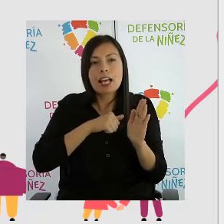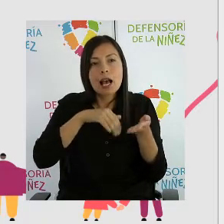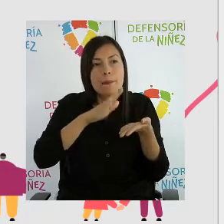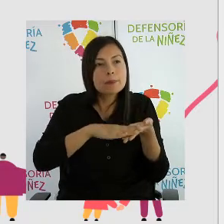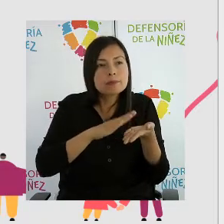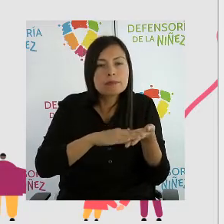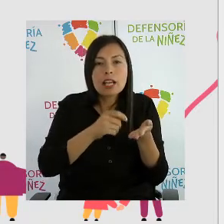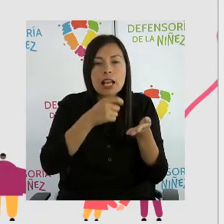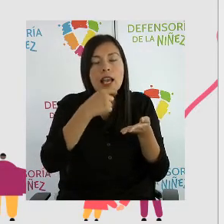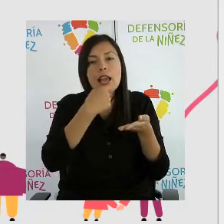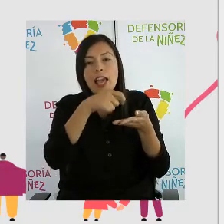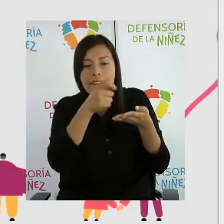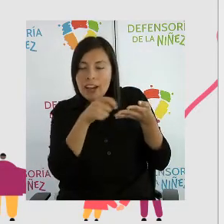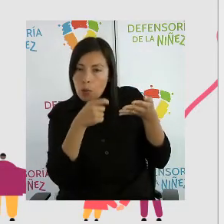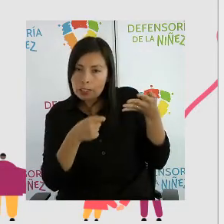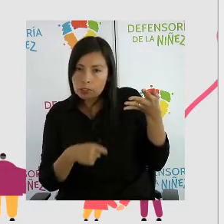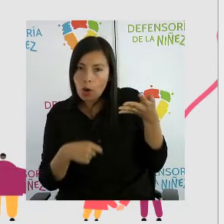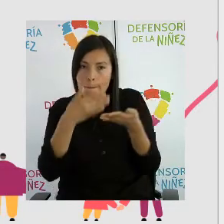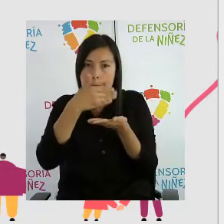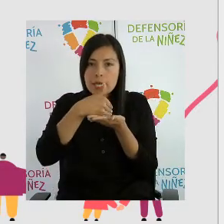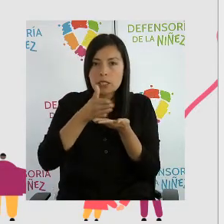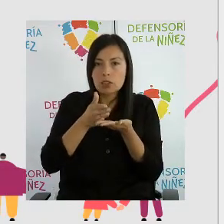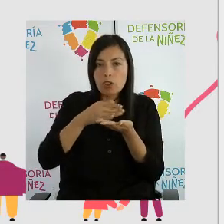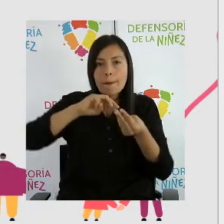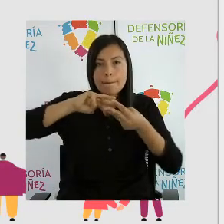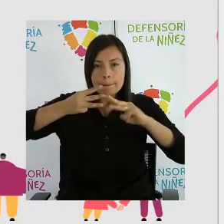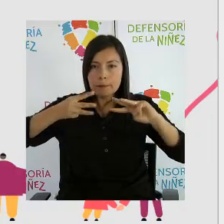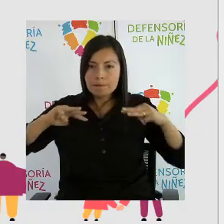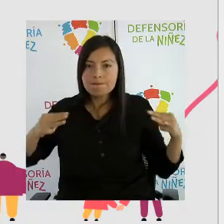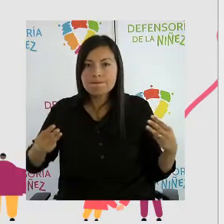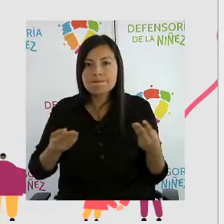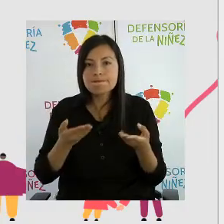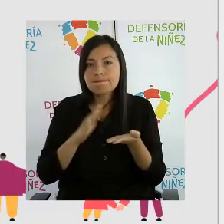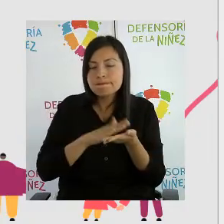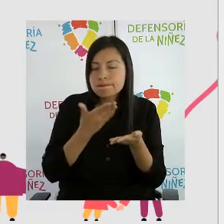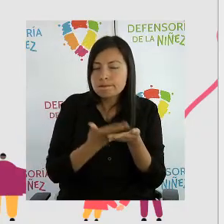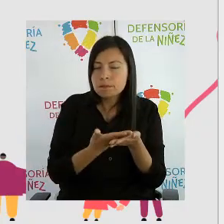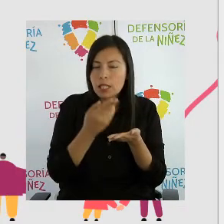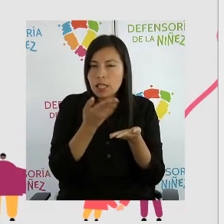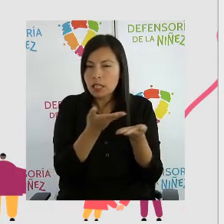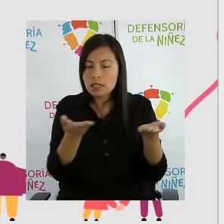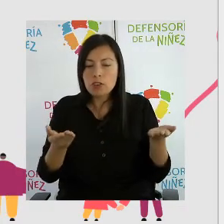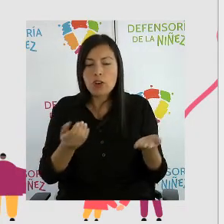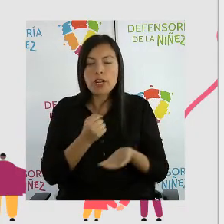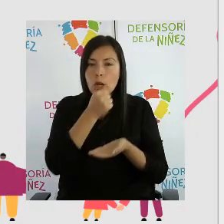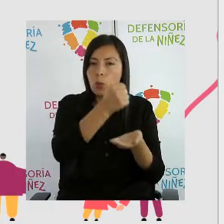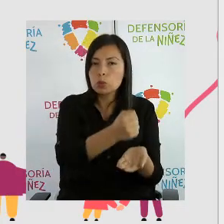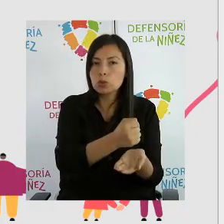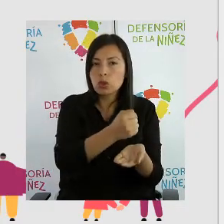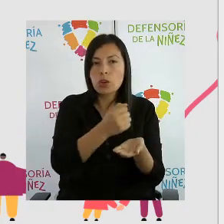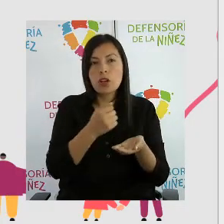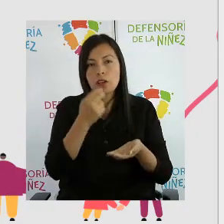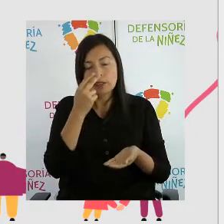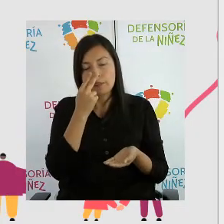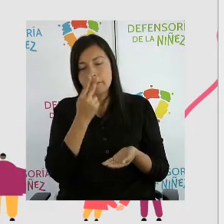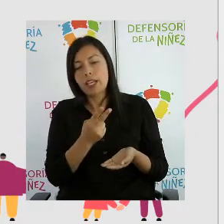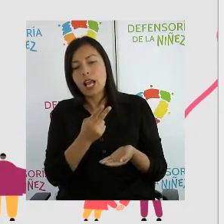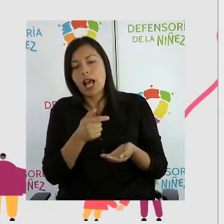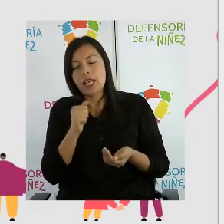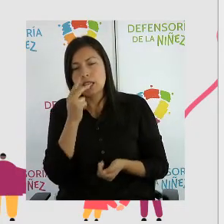la perspectiva de las metodologías y del impacto o el resultado que están teniendo los destinatarios de ello, y por lo tanto desde ahí lo que